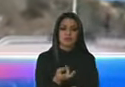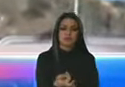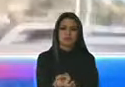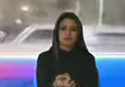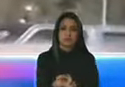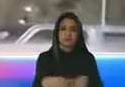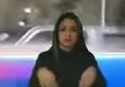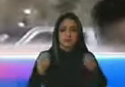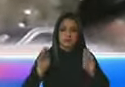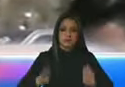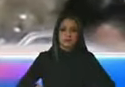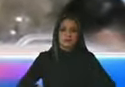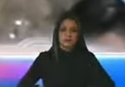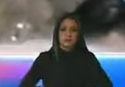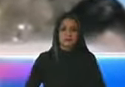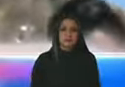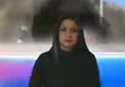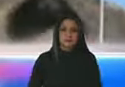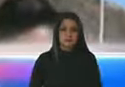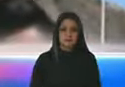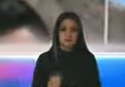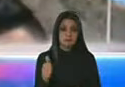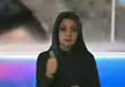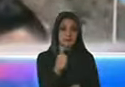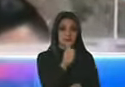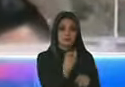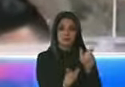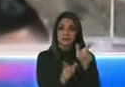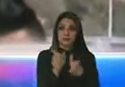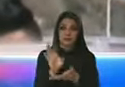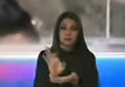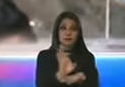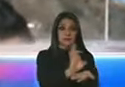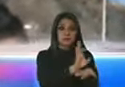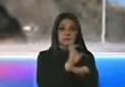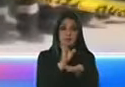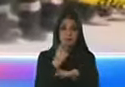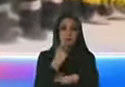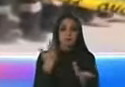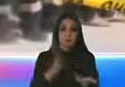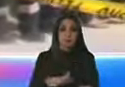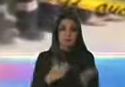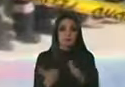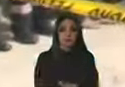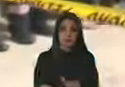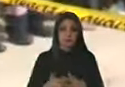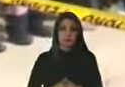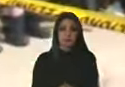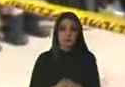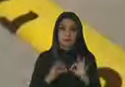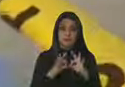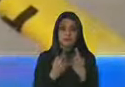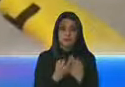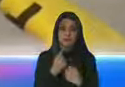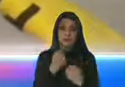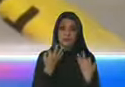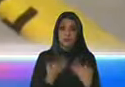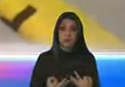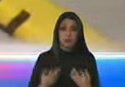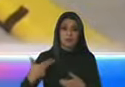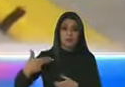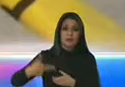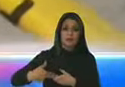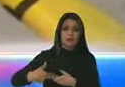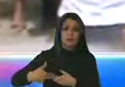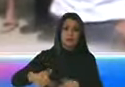por una manta. Según versiones de los presentes, ya estaba sin vida. Según familiares, la víctima volvía de cargar gasolina y a